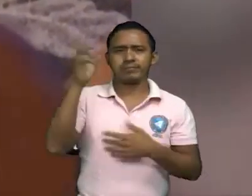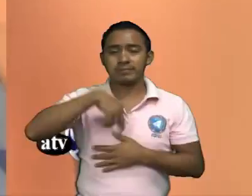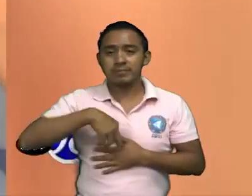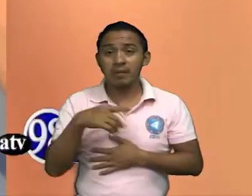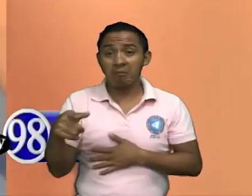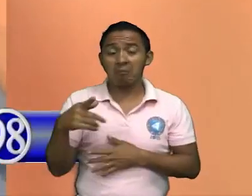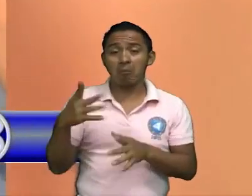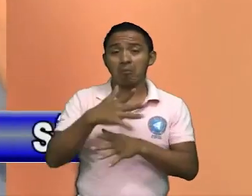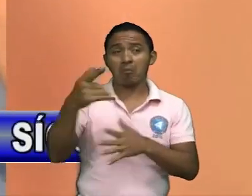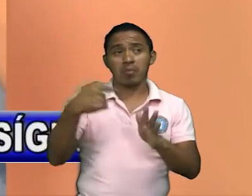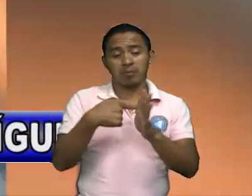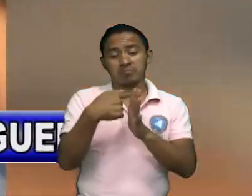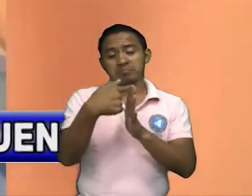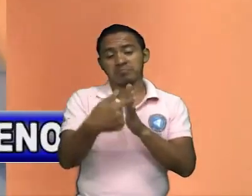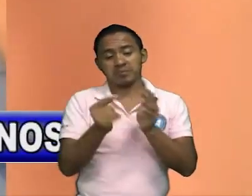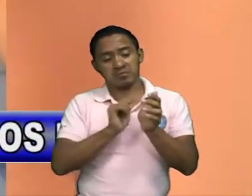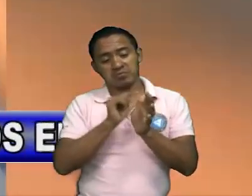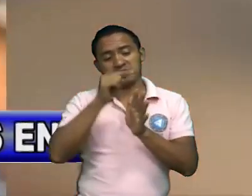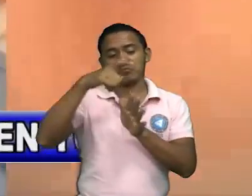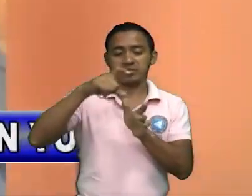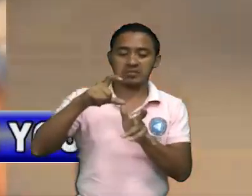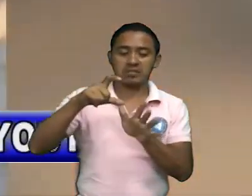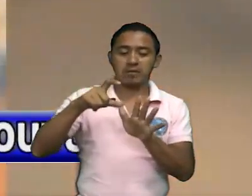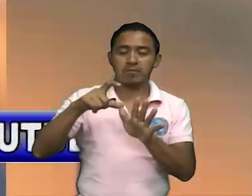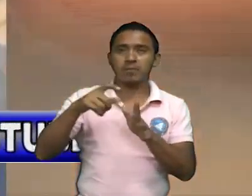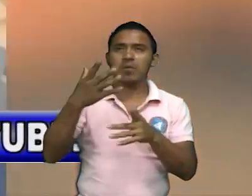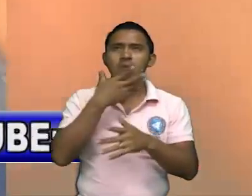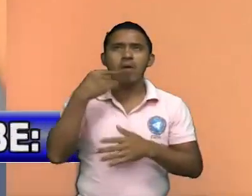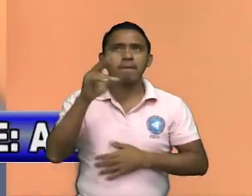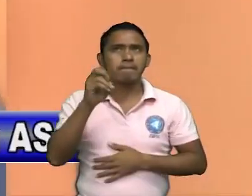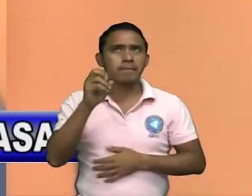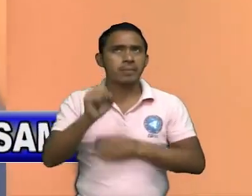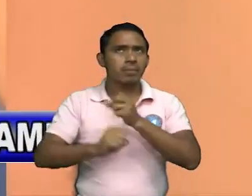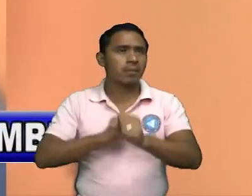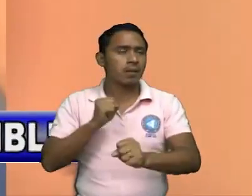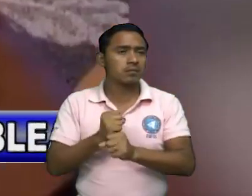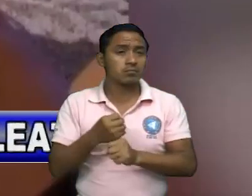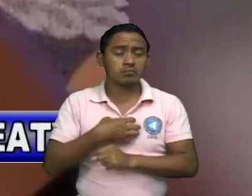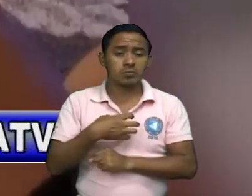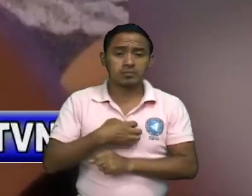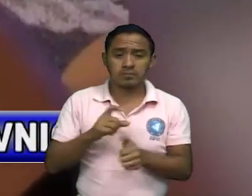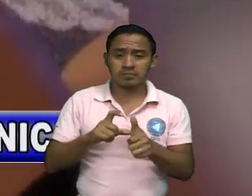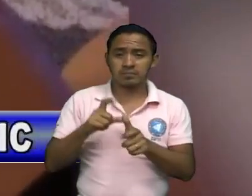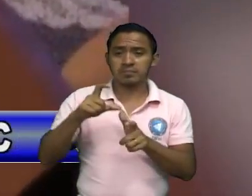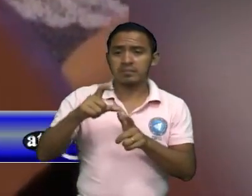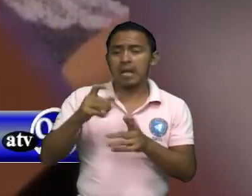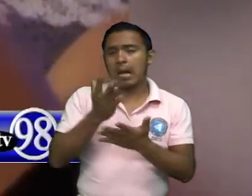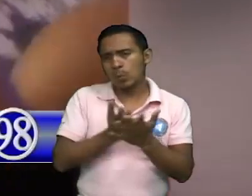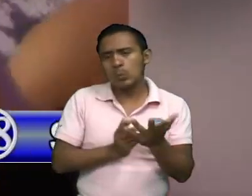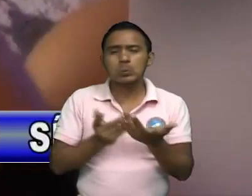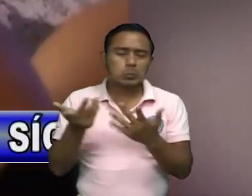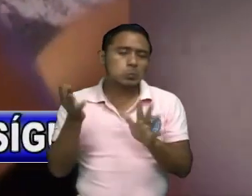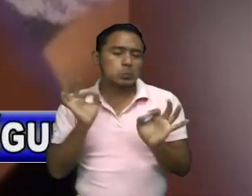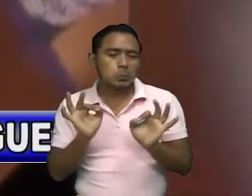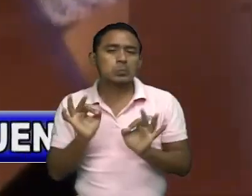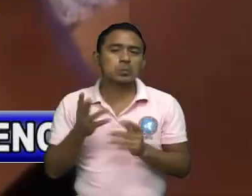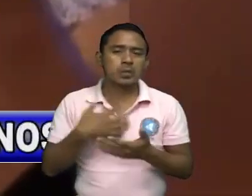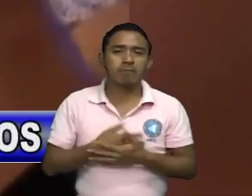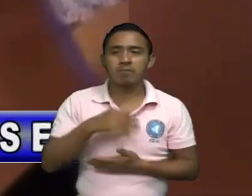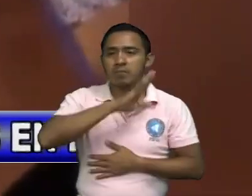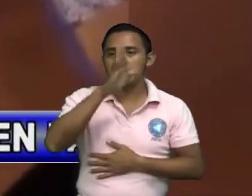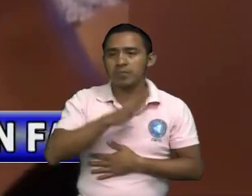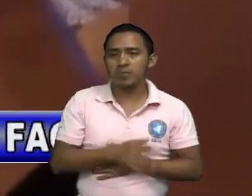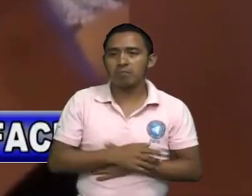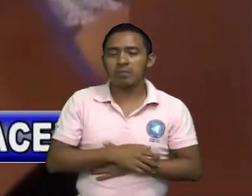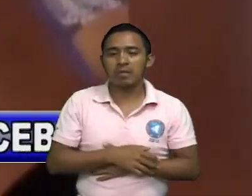al resto de los dedos de su mano. El joven de 20 años manifestó que su pulgar le trajo algunas ventajas, ya que nunca perdió